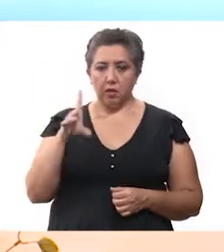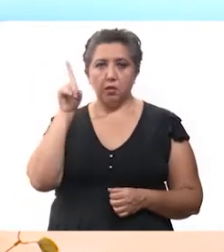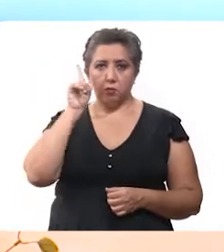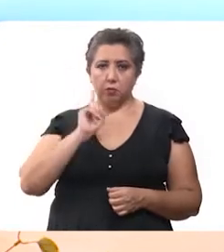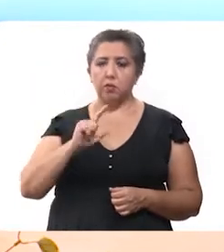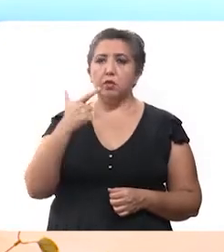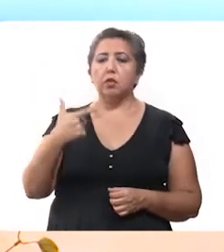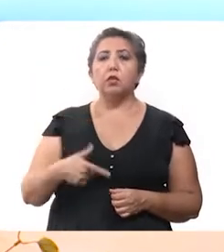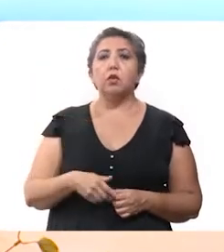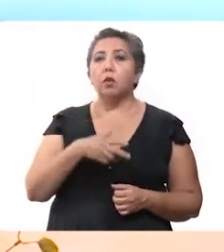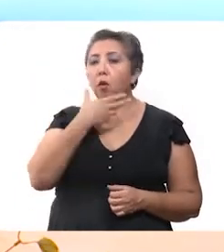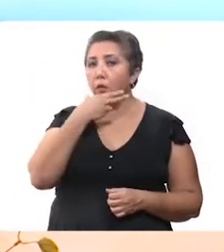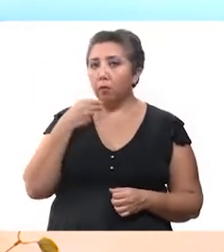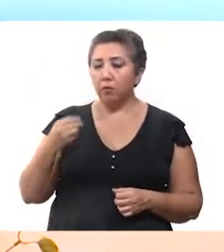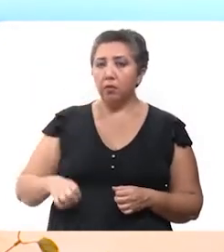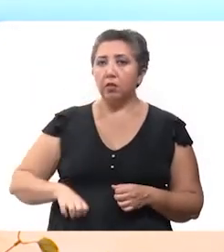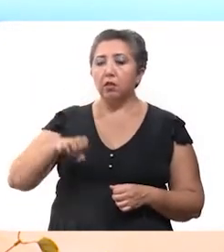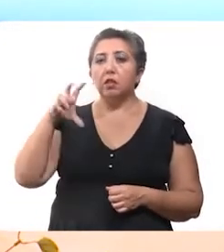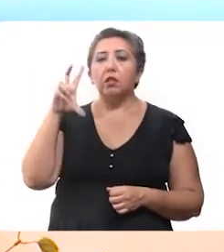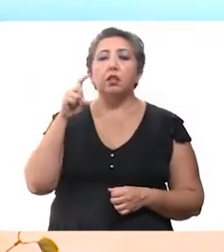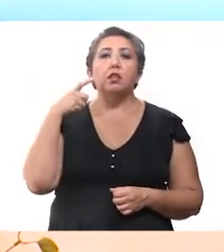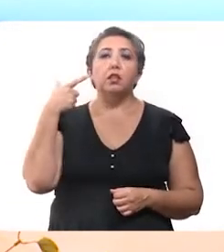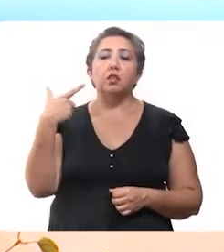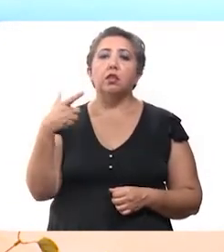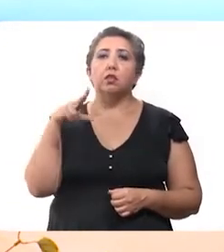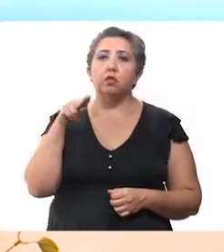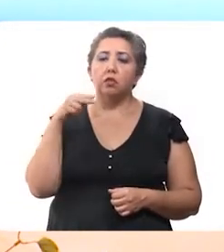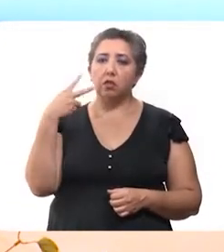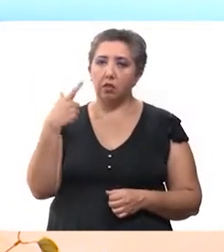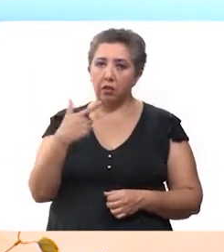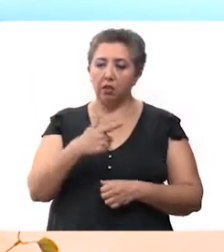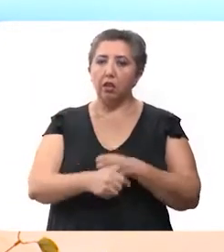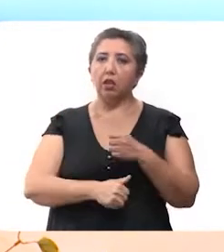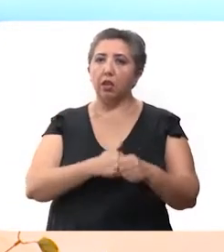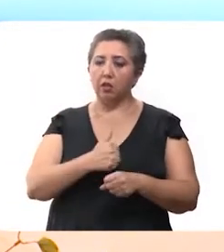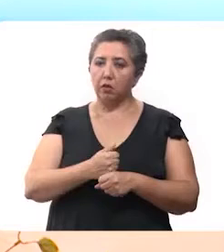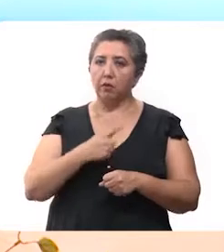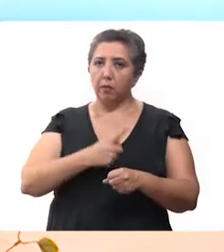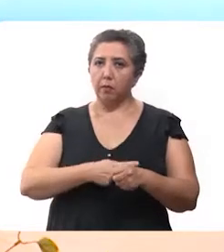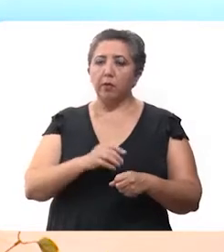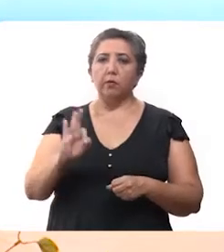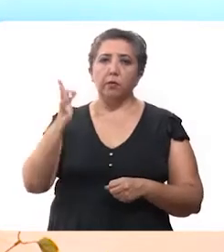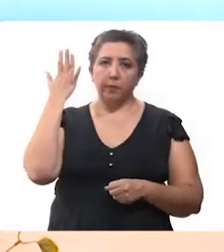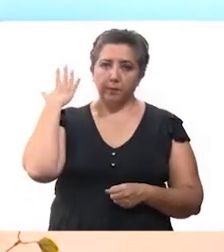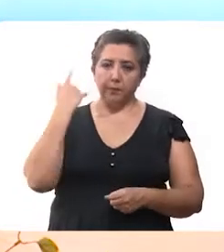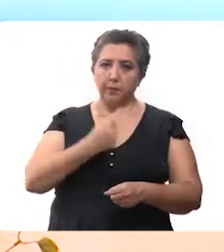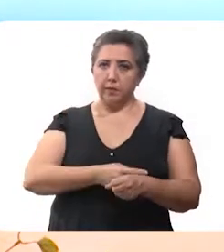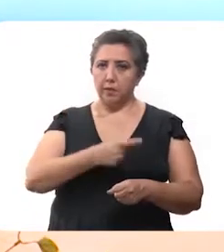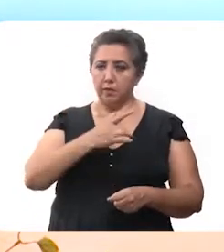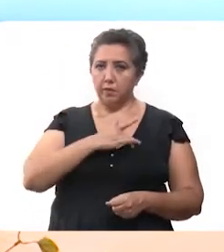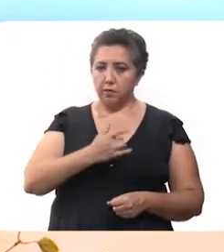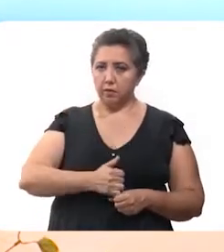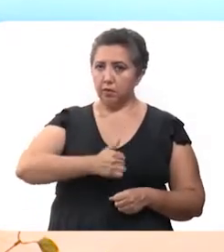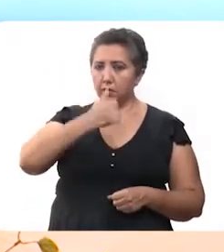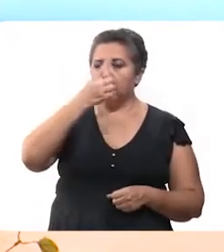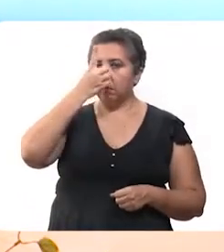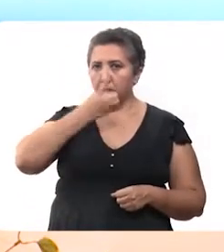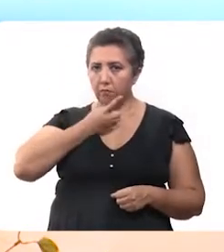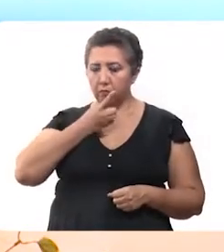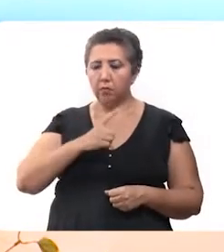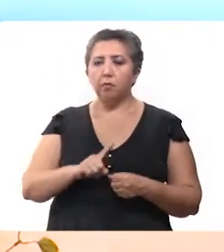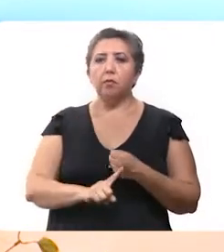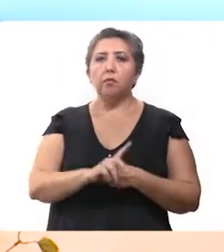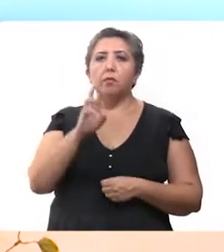mujeres y 7 hombres, con un rango de edad de 37 a 87 años. Sus principales enfermedades fueron hipertensión arterial,